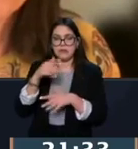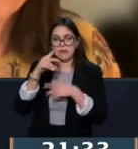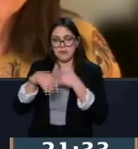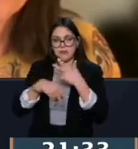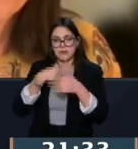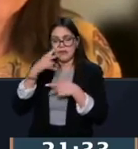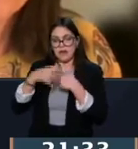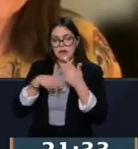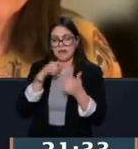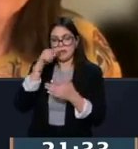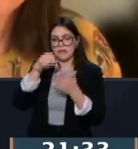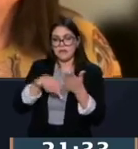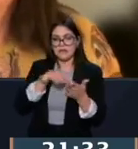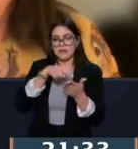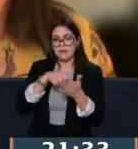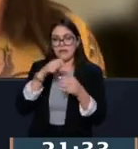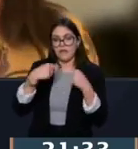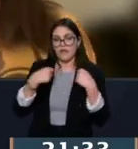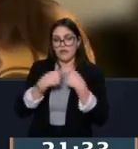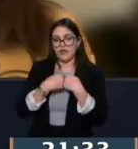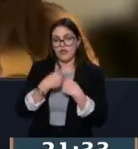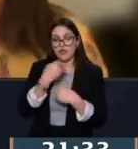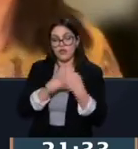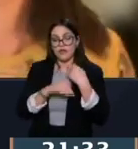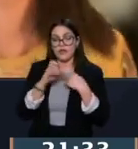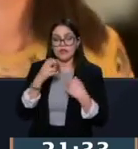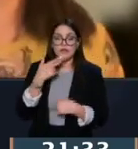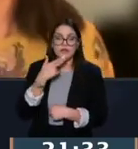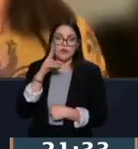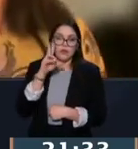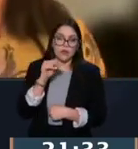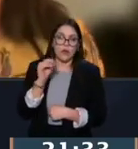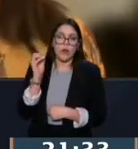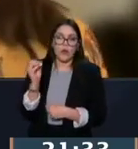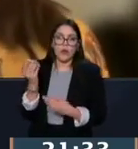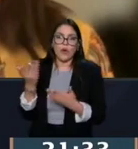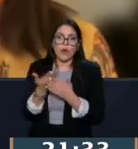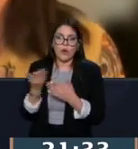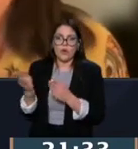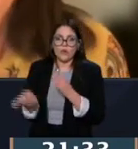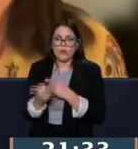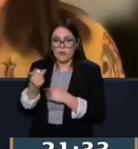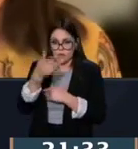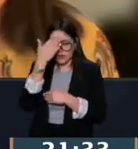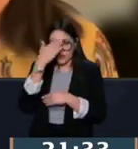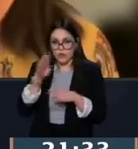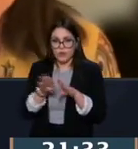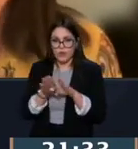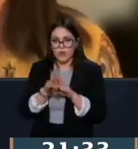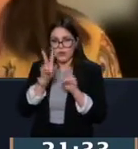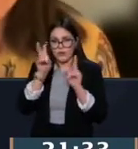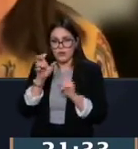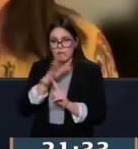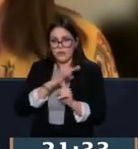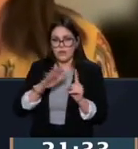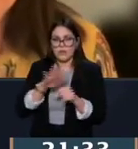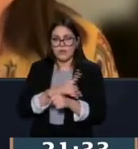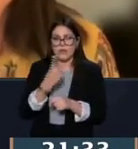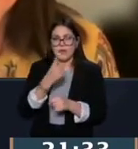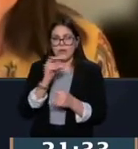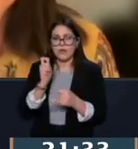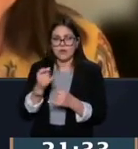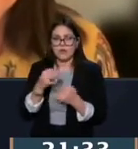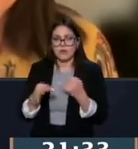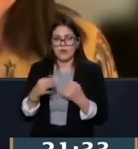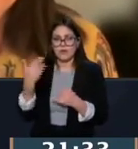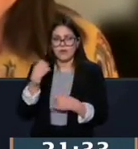frontera. Supongo que no todos a Chihuahua, pero o cómo, no sé si sepas cómo está ese asunto, porque lo último